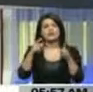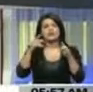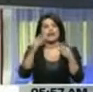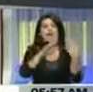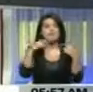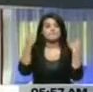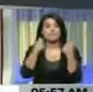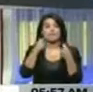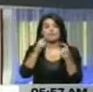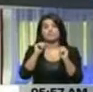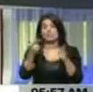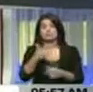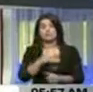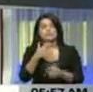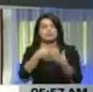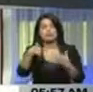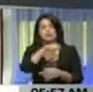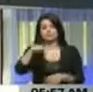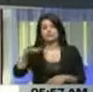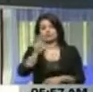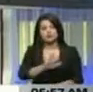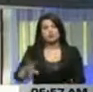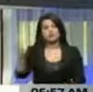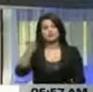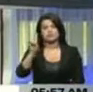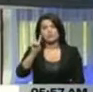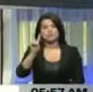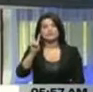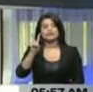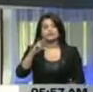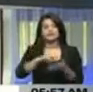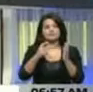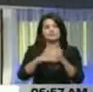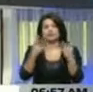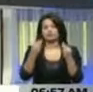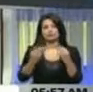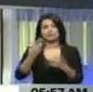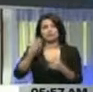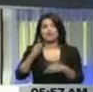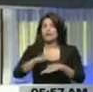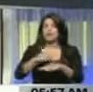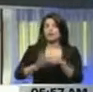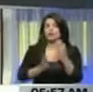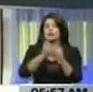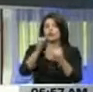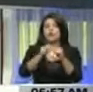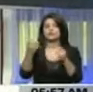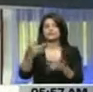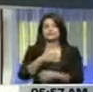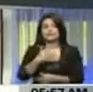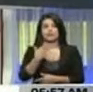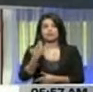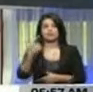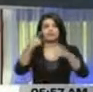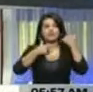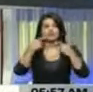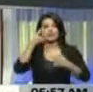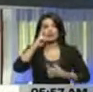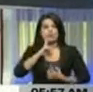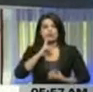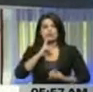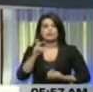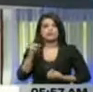movilizó a millones de compatriotas en todo el territorio nacional, significa muchísimo, porque sigue latente ese sentimiento chavista, bolivariano,